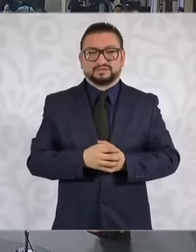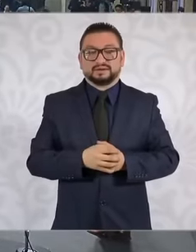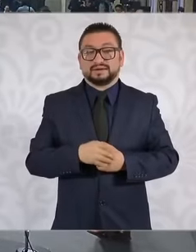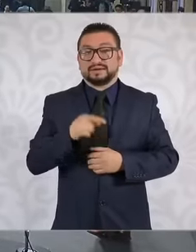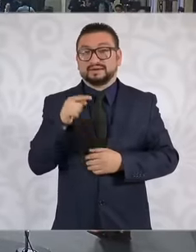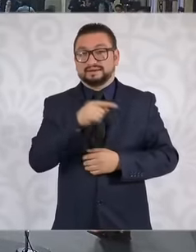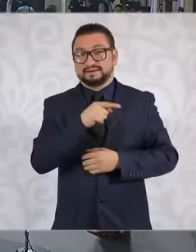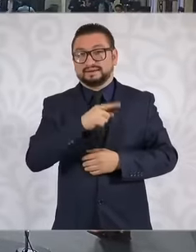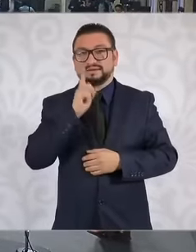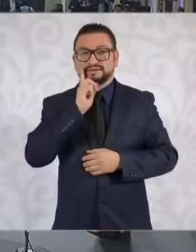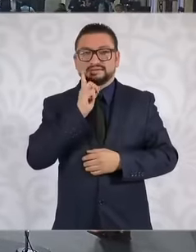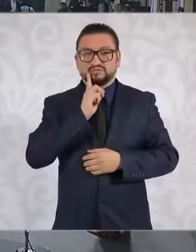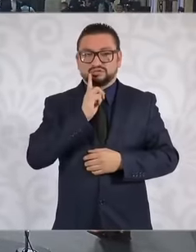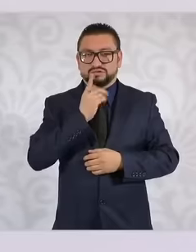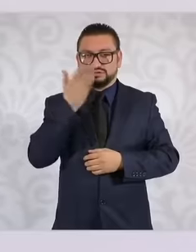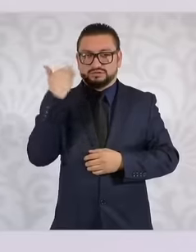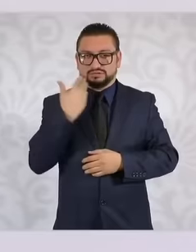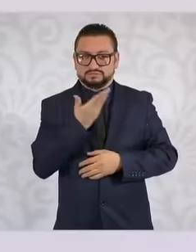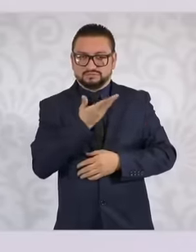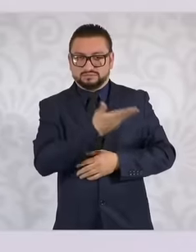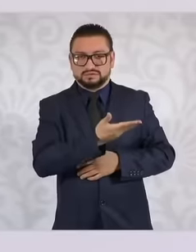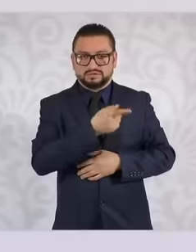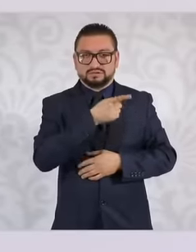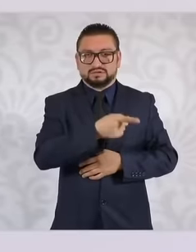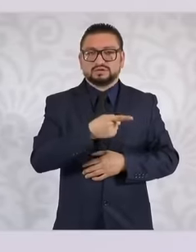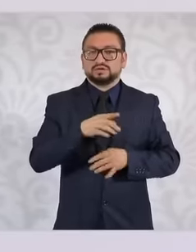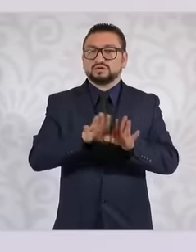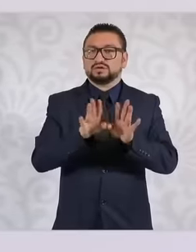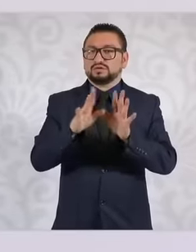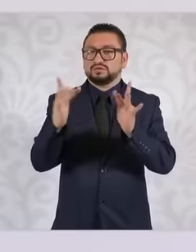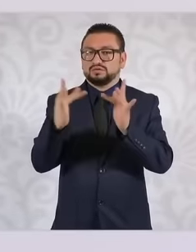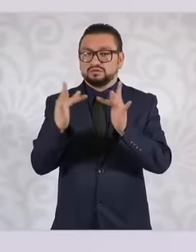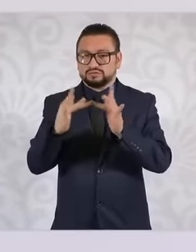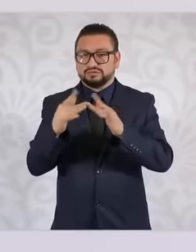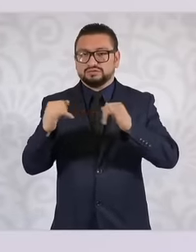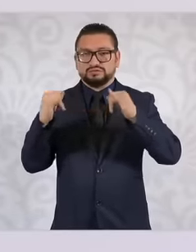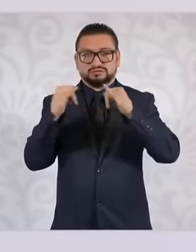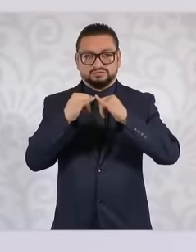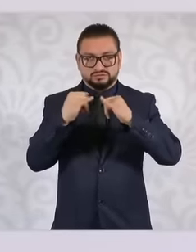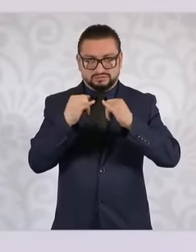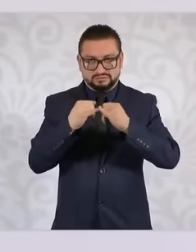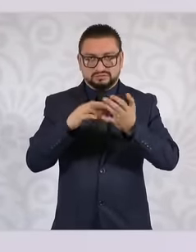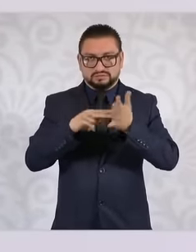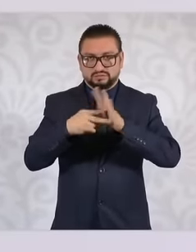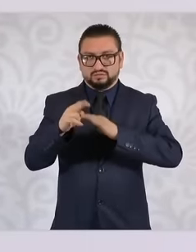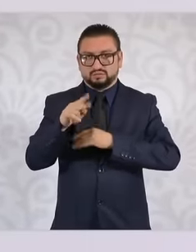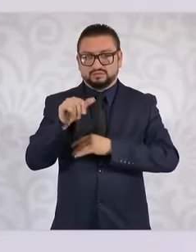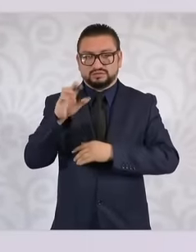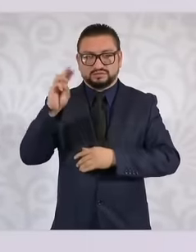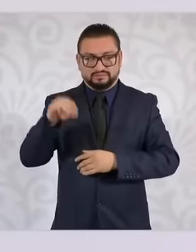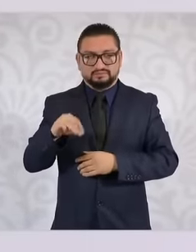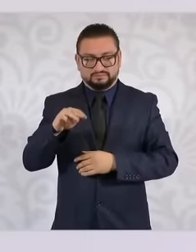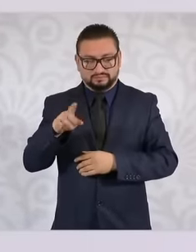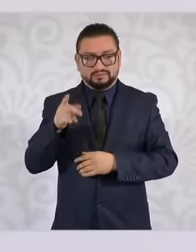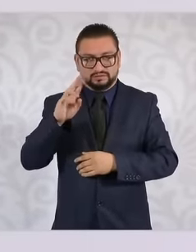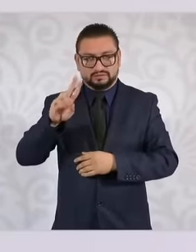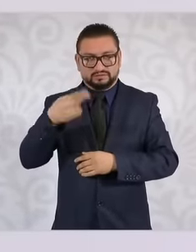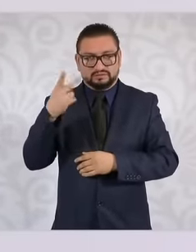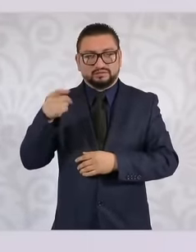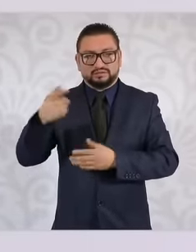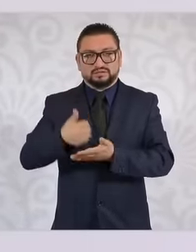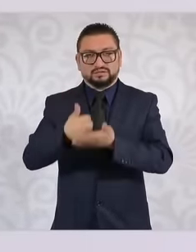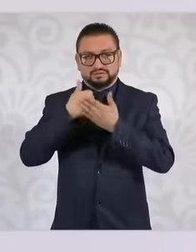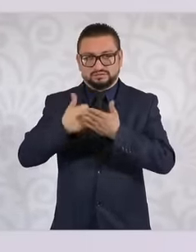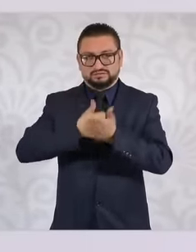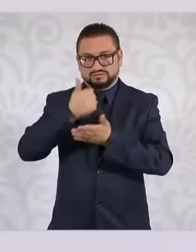Ella, le pedí que hiciera contacto con el Instituto de Ingeniería de la UNAM, que nos ayudó en la